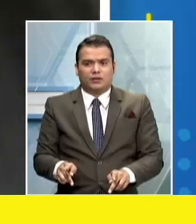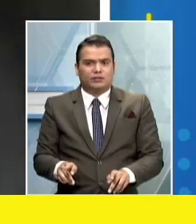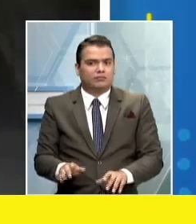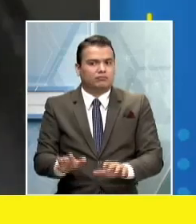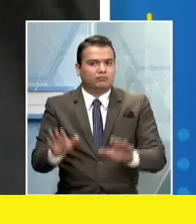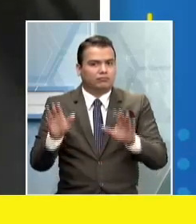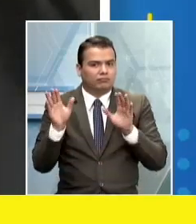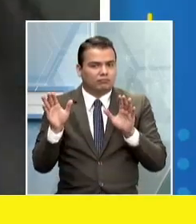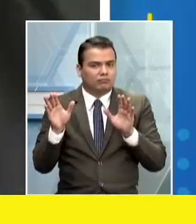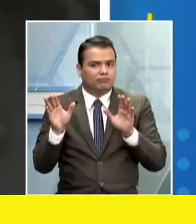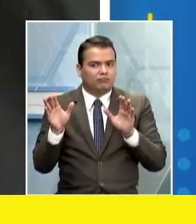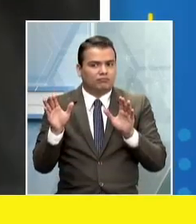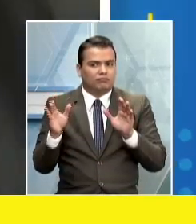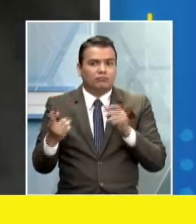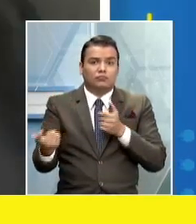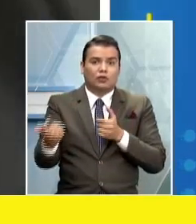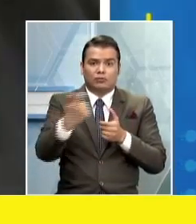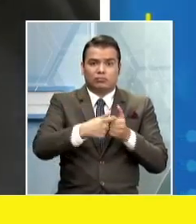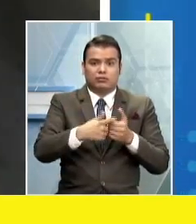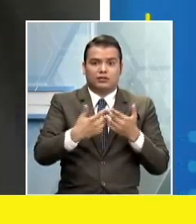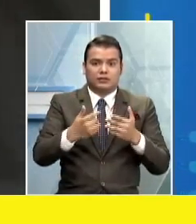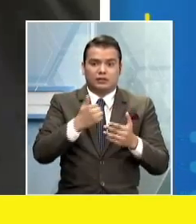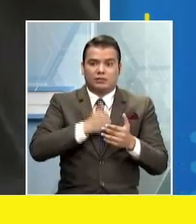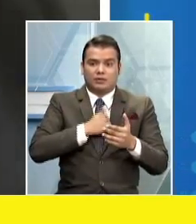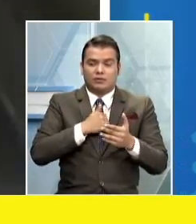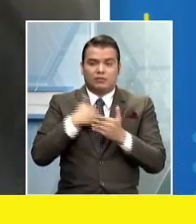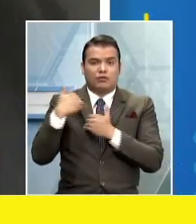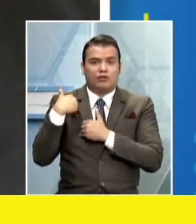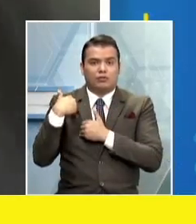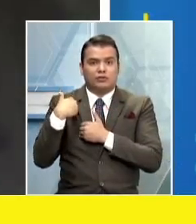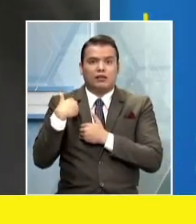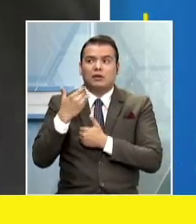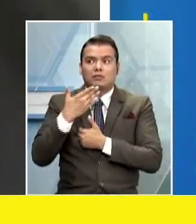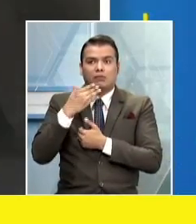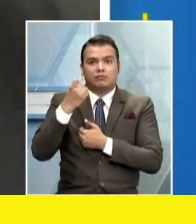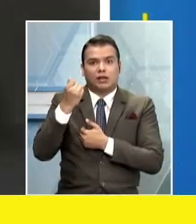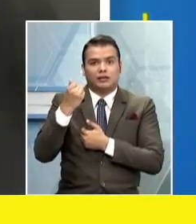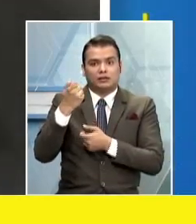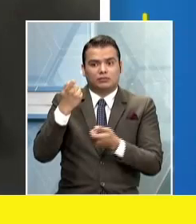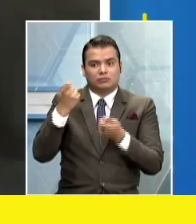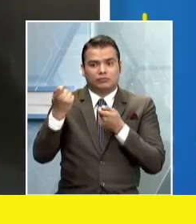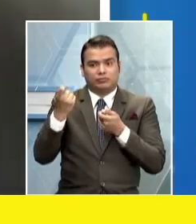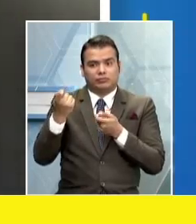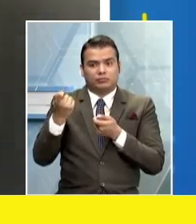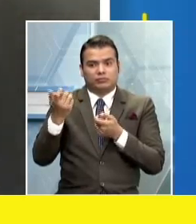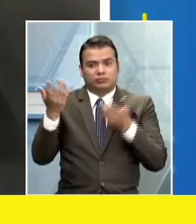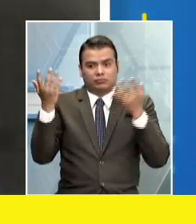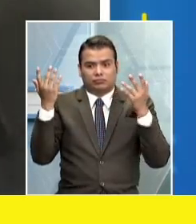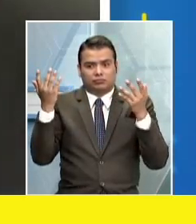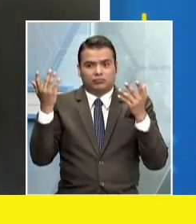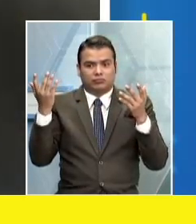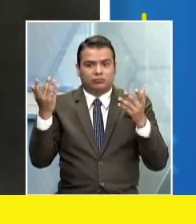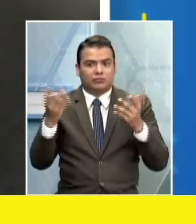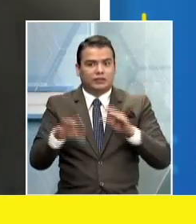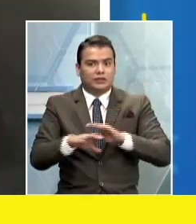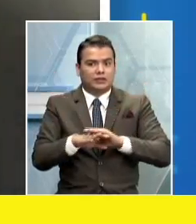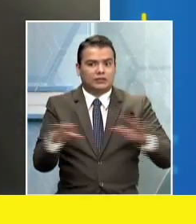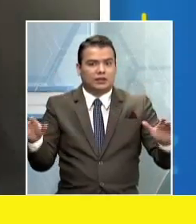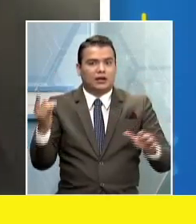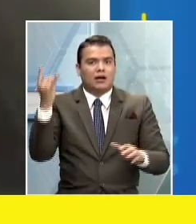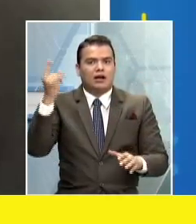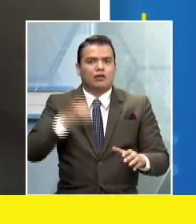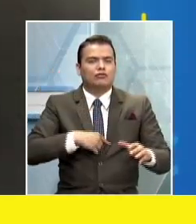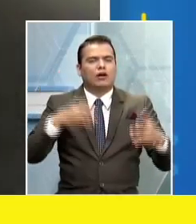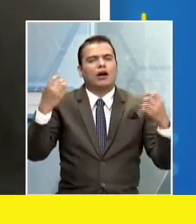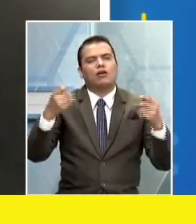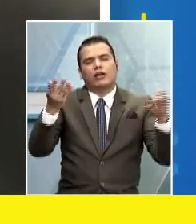con la institución, es mi responsabilidad fiduciaria y nunca voy a hacer nada que entre en detrimento